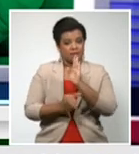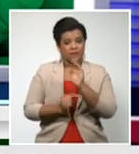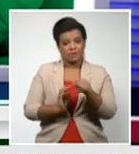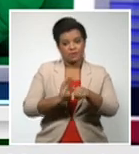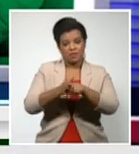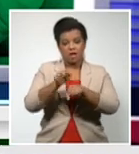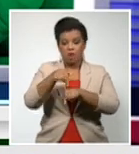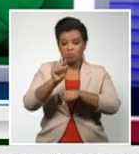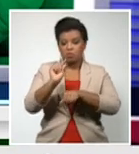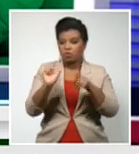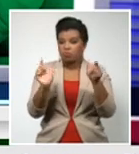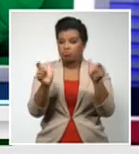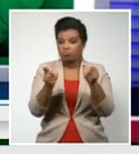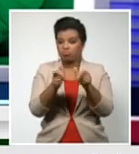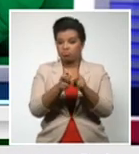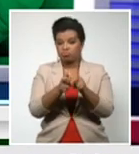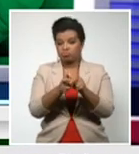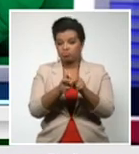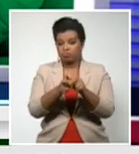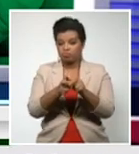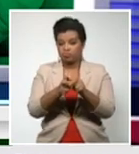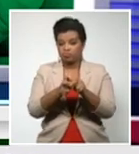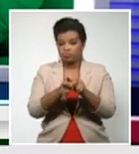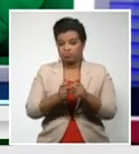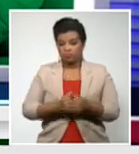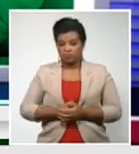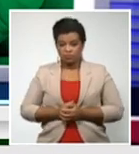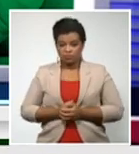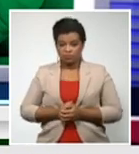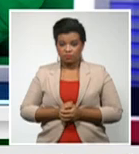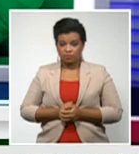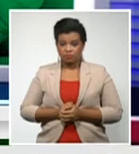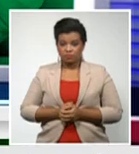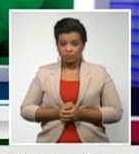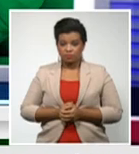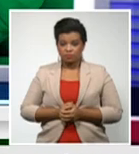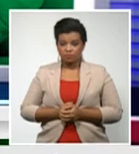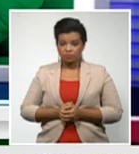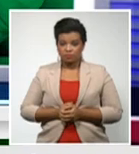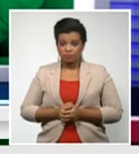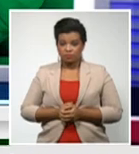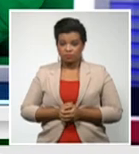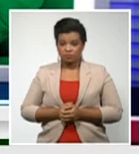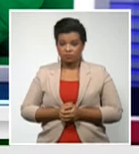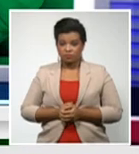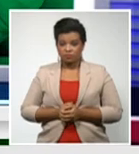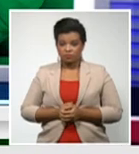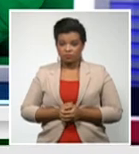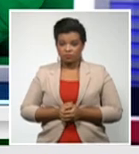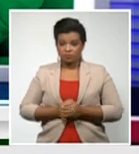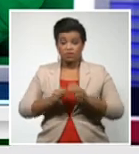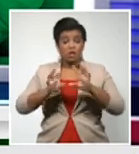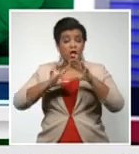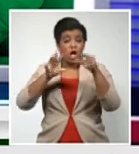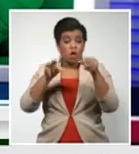el asintomático una cifra elevada en esta enfermedad. Y en el acumulado, pues